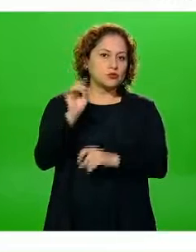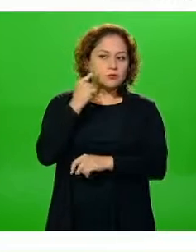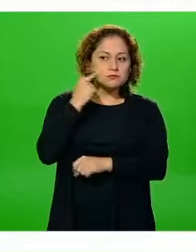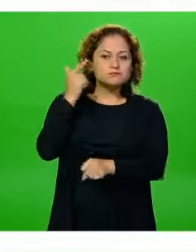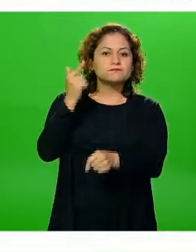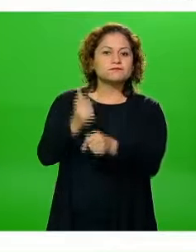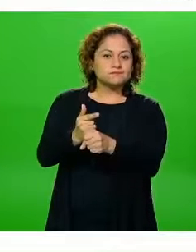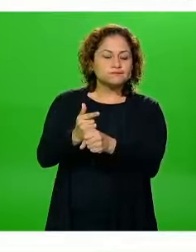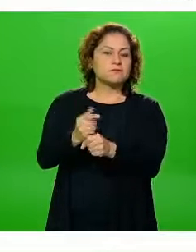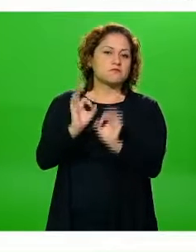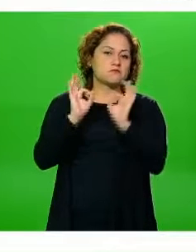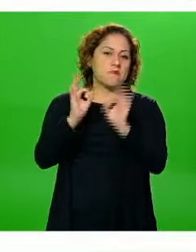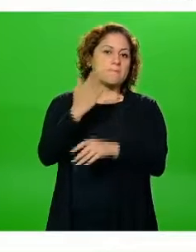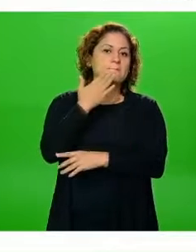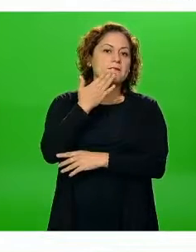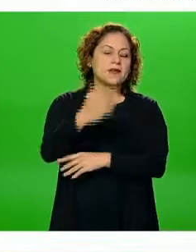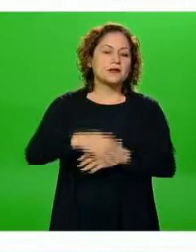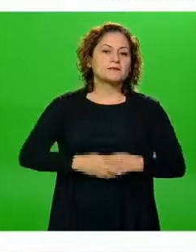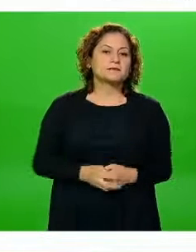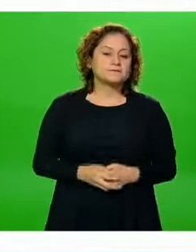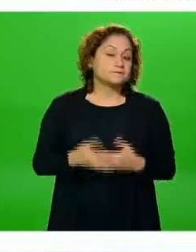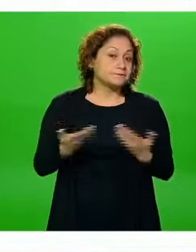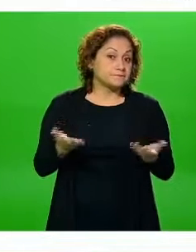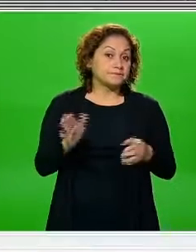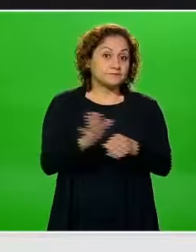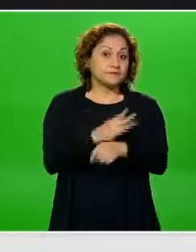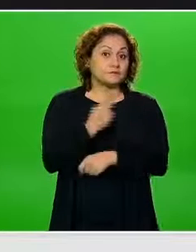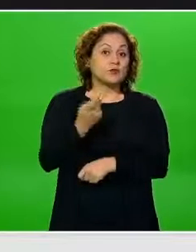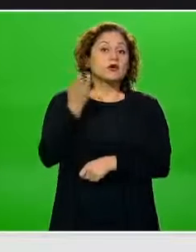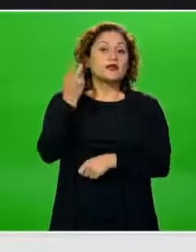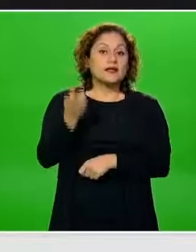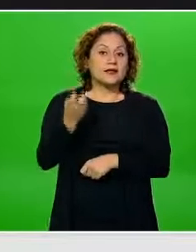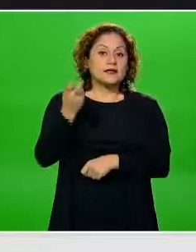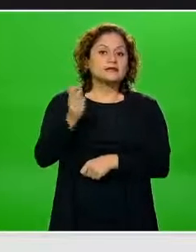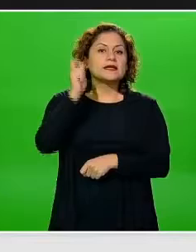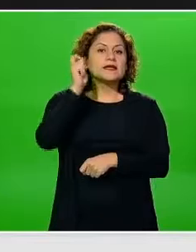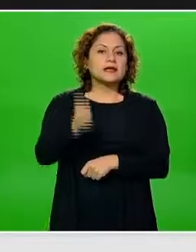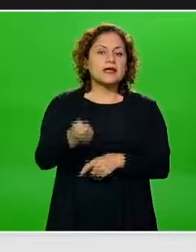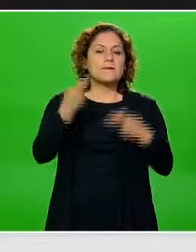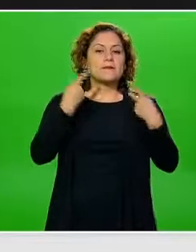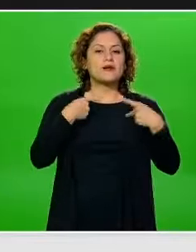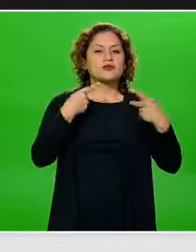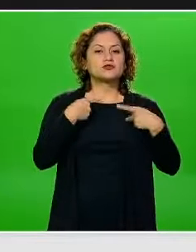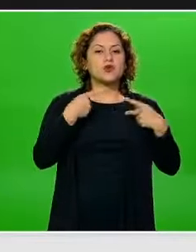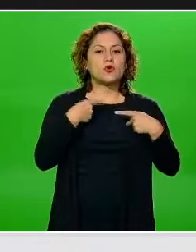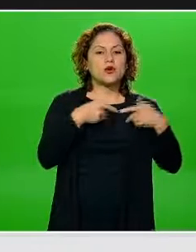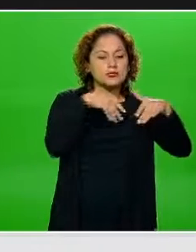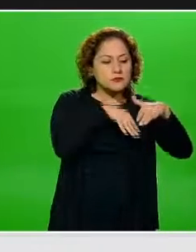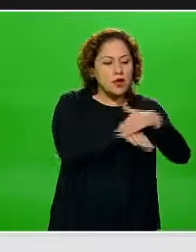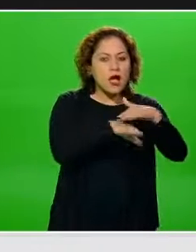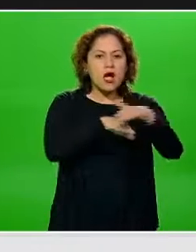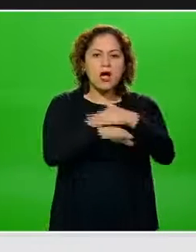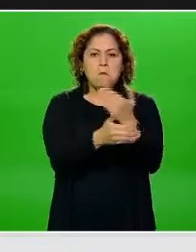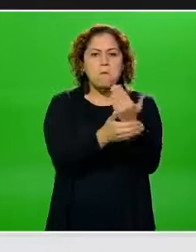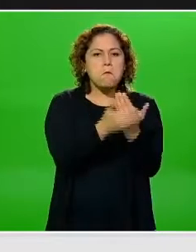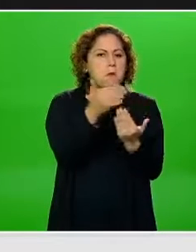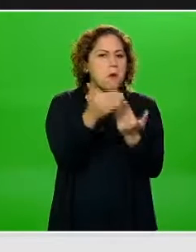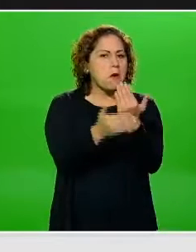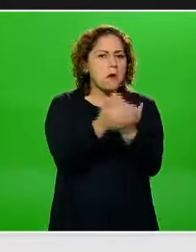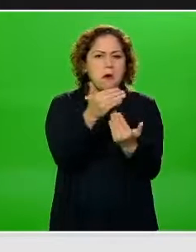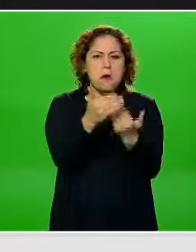tendencia favorable, hablando de que son, digamos, pocas las camas que se están utilizando, o bien que